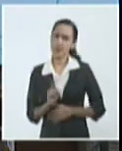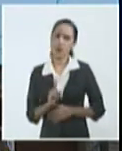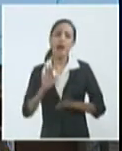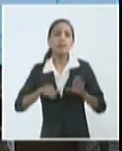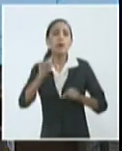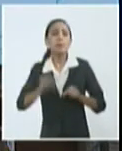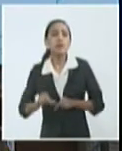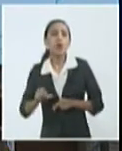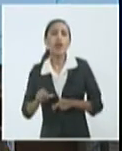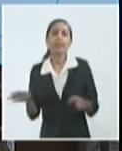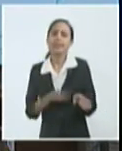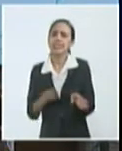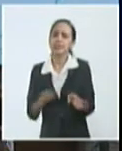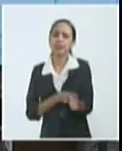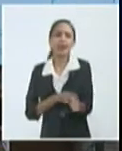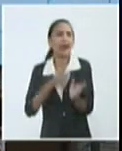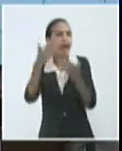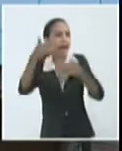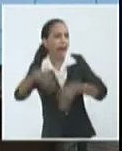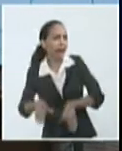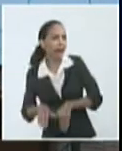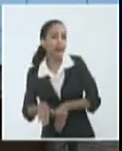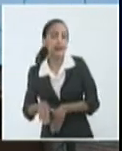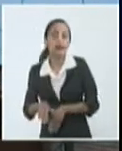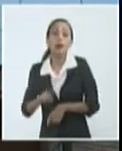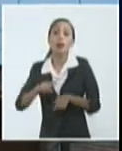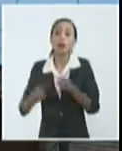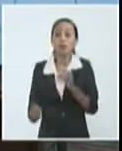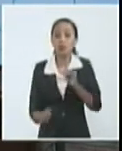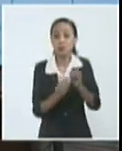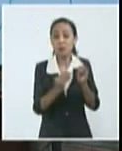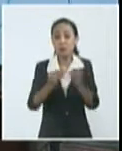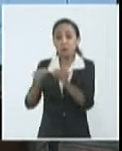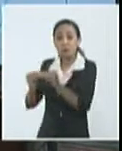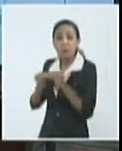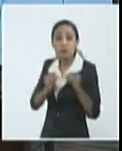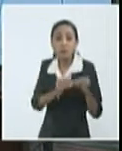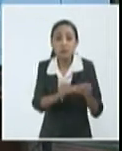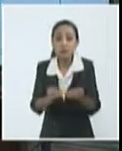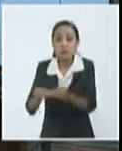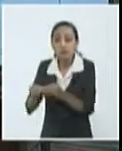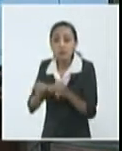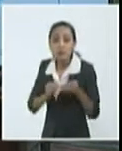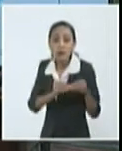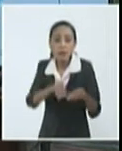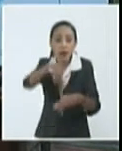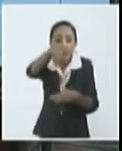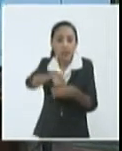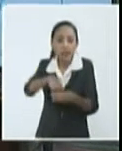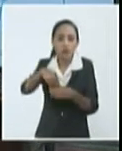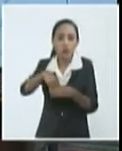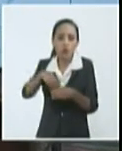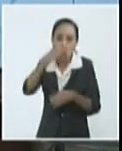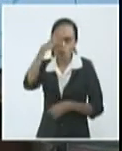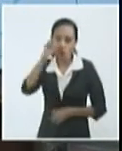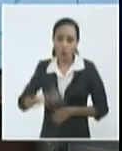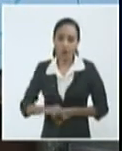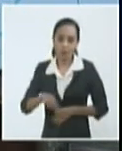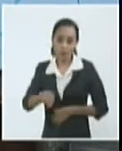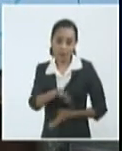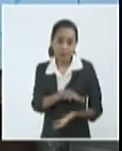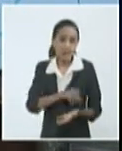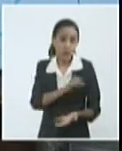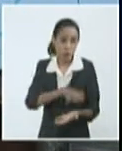ese ingreso domiciliario y ahí empezó a manifestarse una transmisión que era totalmente